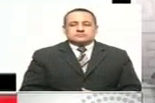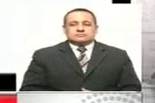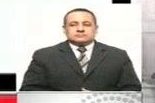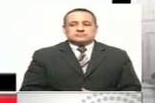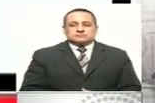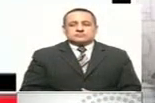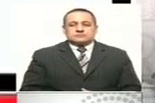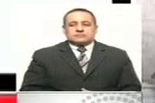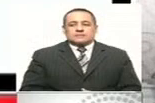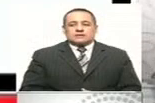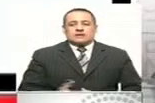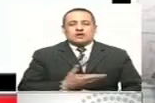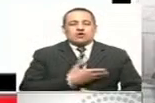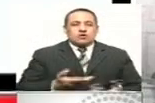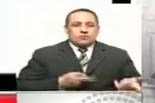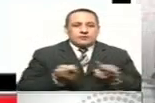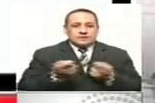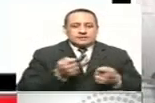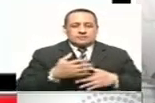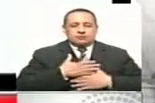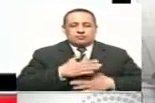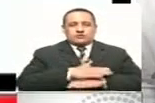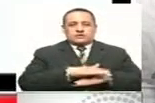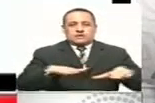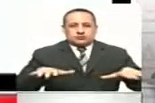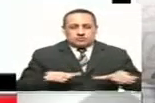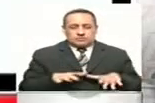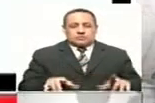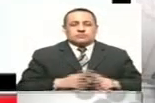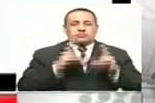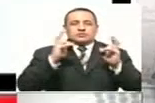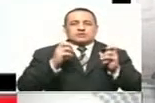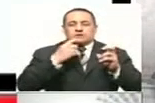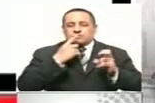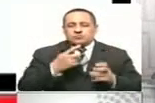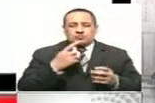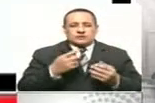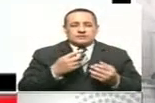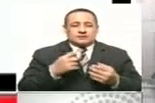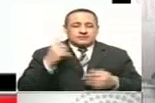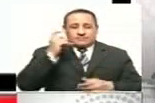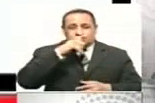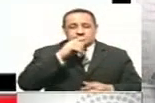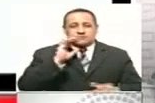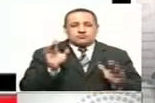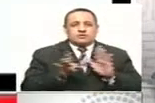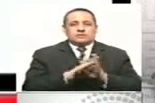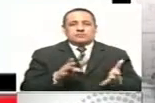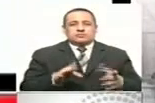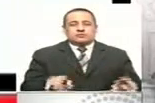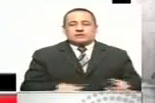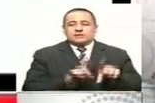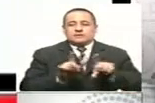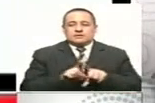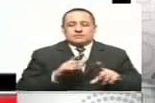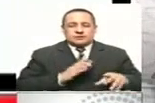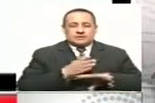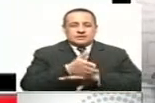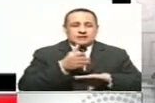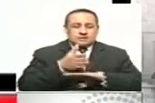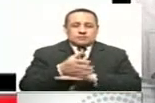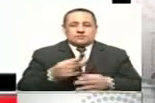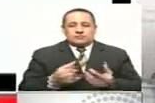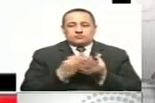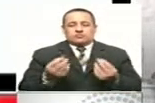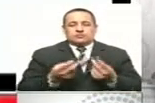En gobernanza territorial, también, que es un tema muy sensible, habrá que trabajar mucho, ¿no? Es